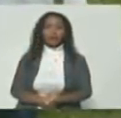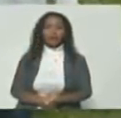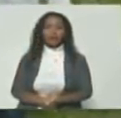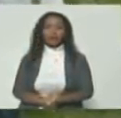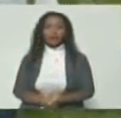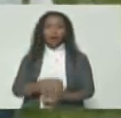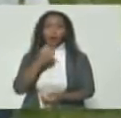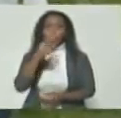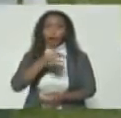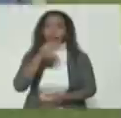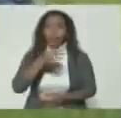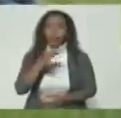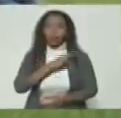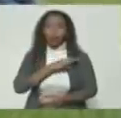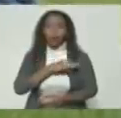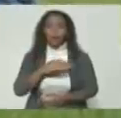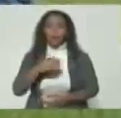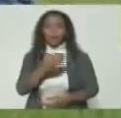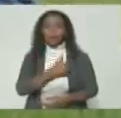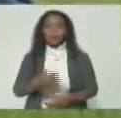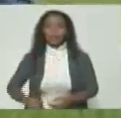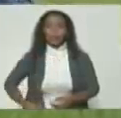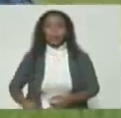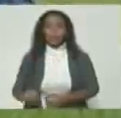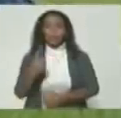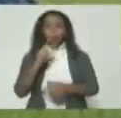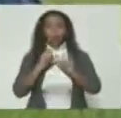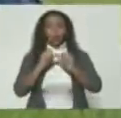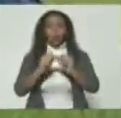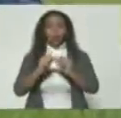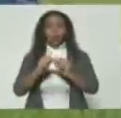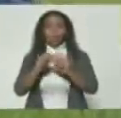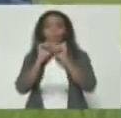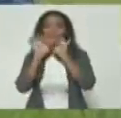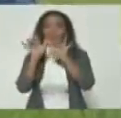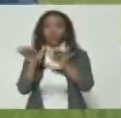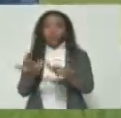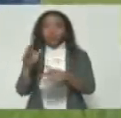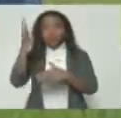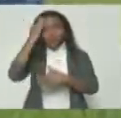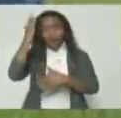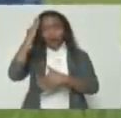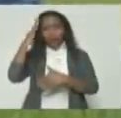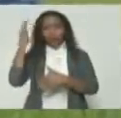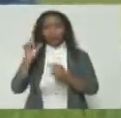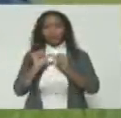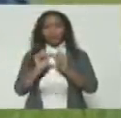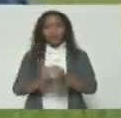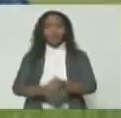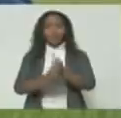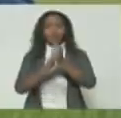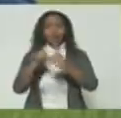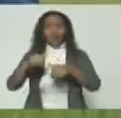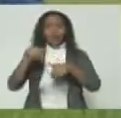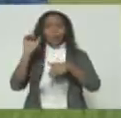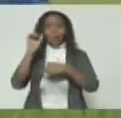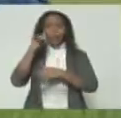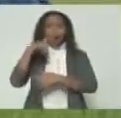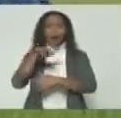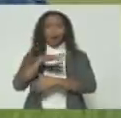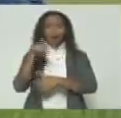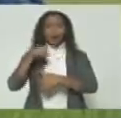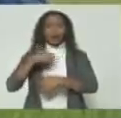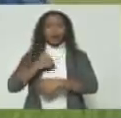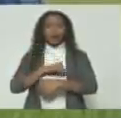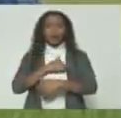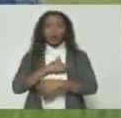Buenas tardes, señor presidente. Primeramente, que Dios le continúe bendiciendo y le dé sabiduría para seguir guiando a este pueblo. Aquí estamos